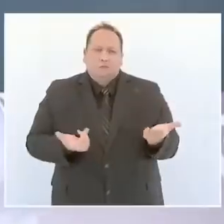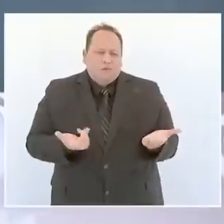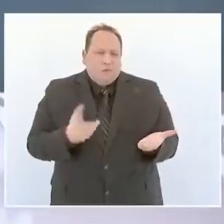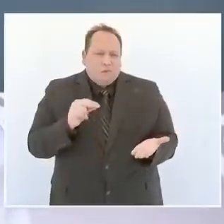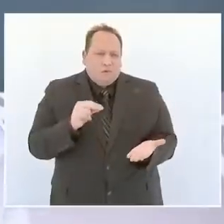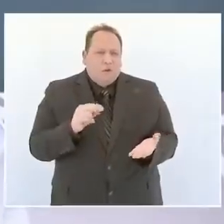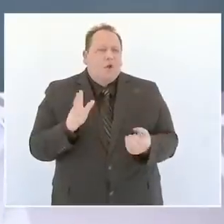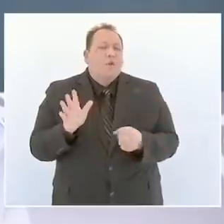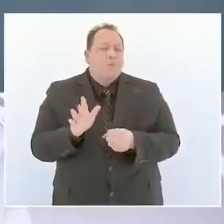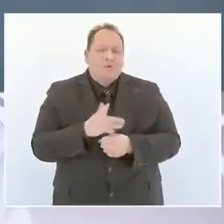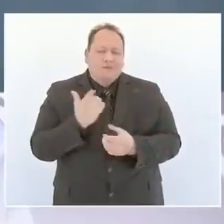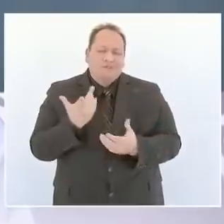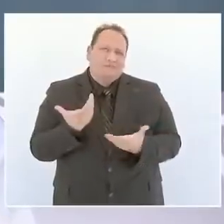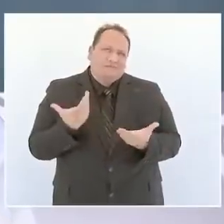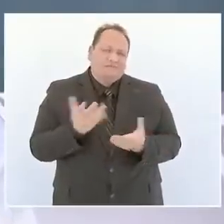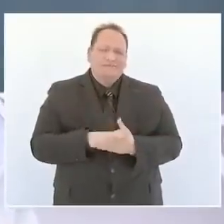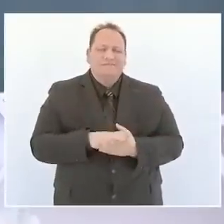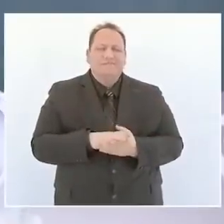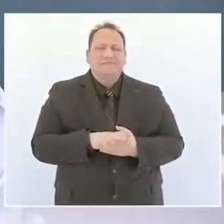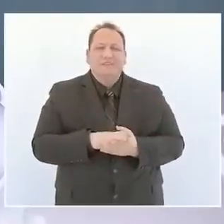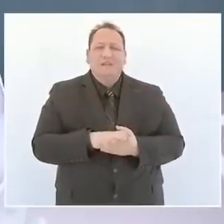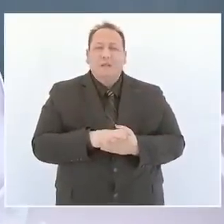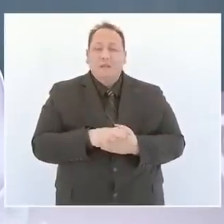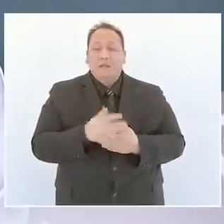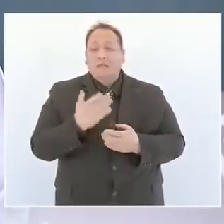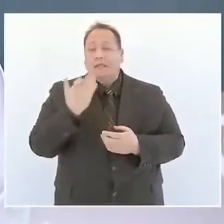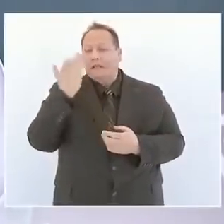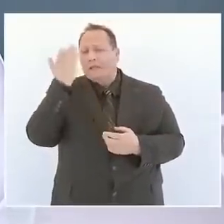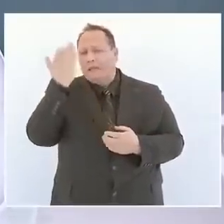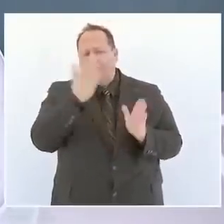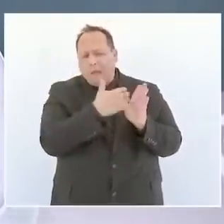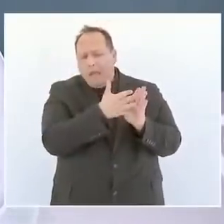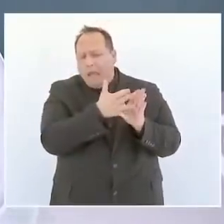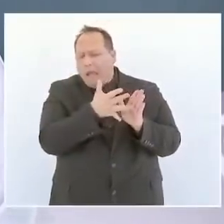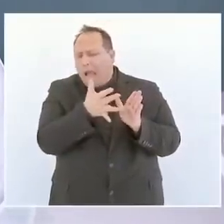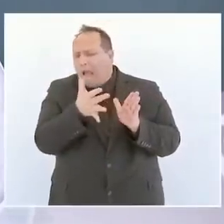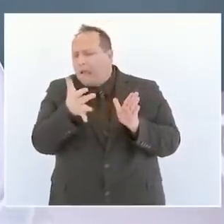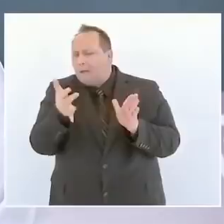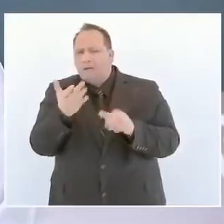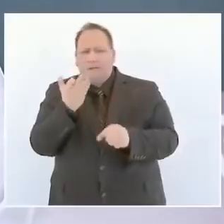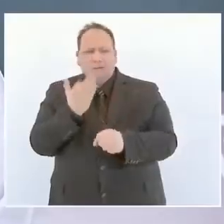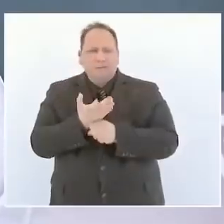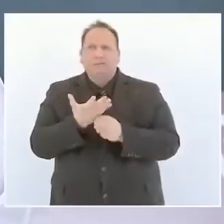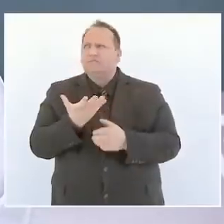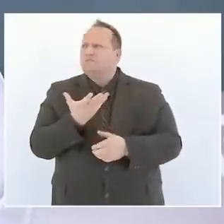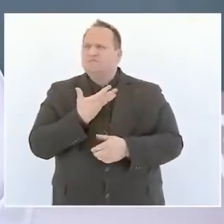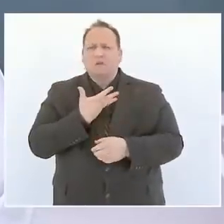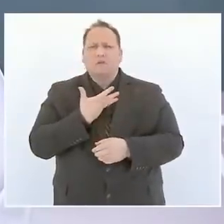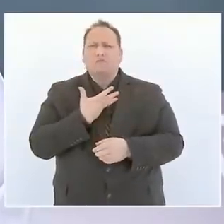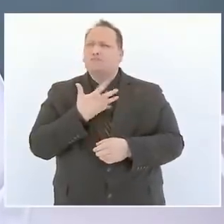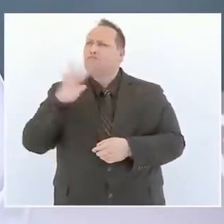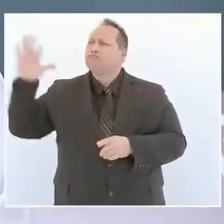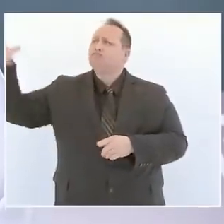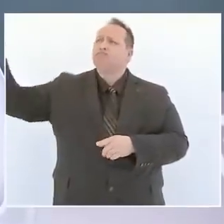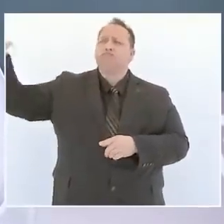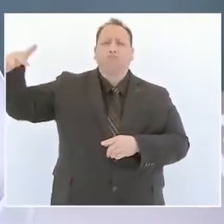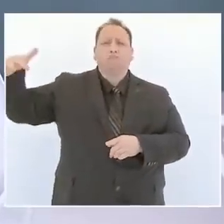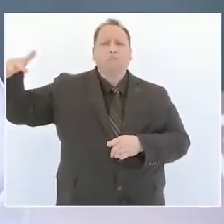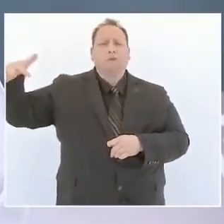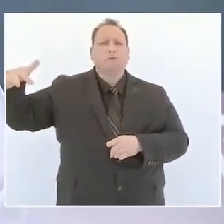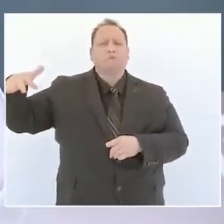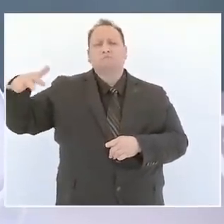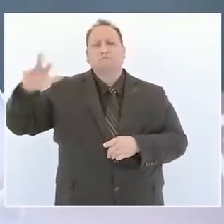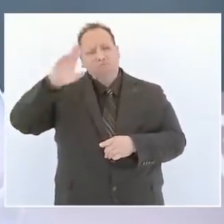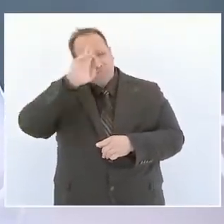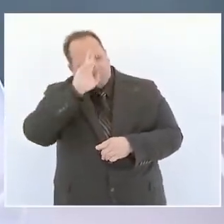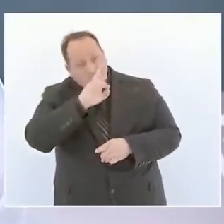porque ahora ya, en el poco tiempo que lleva, tiene prestigio lo que aquí mencionó